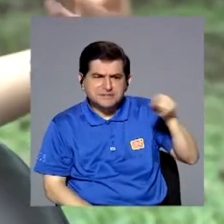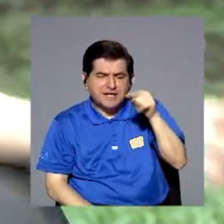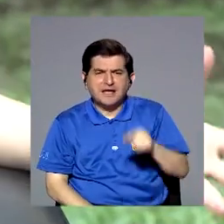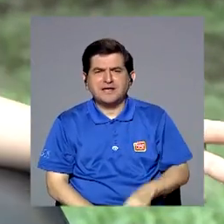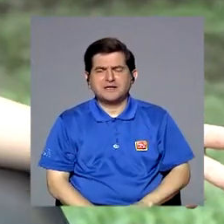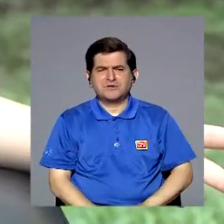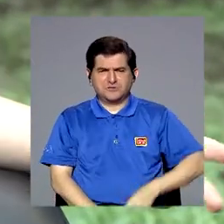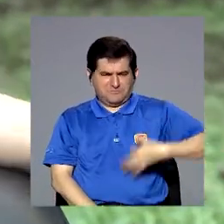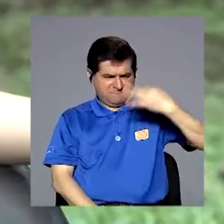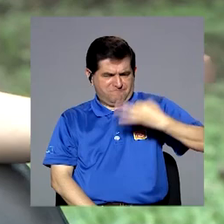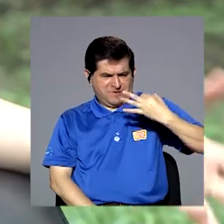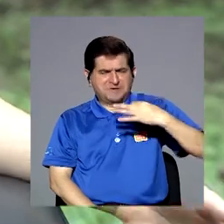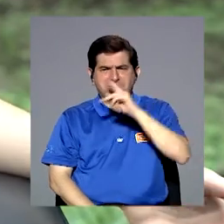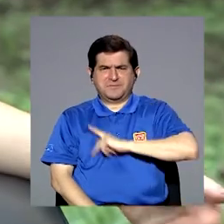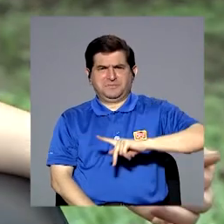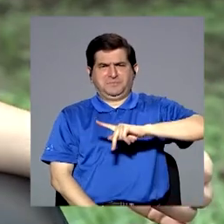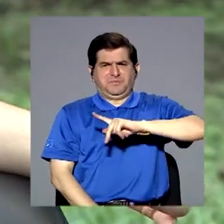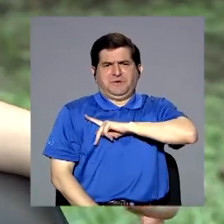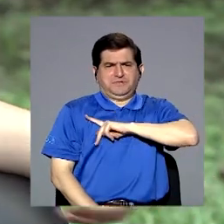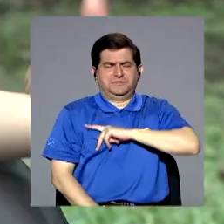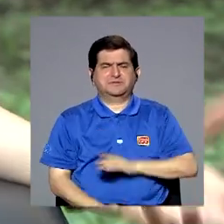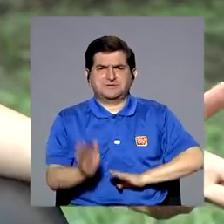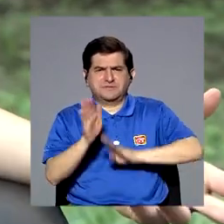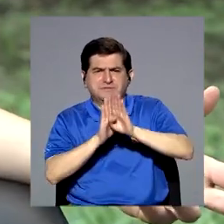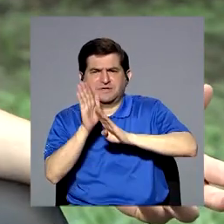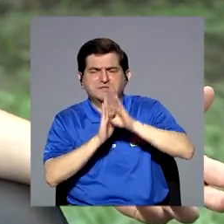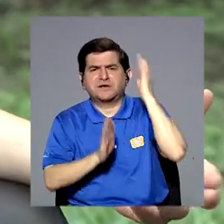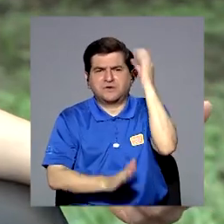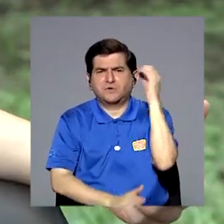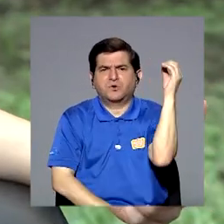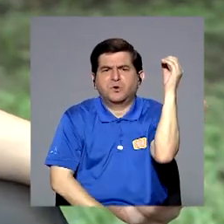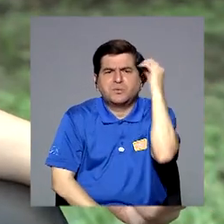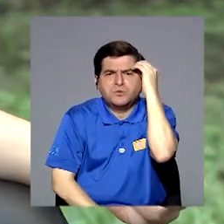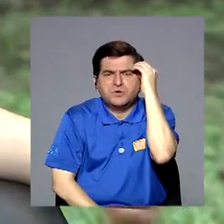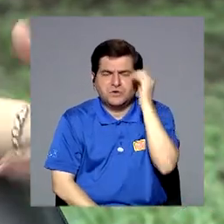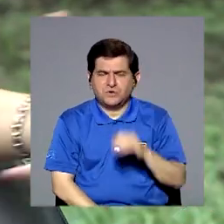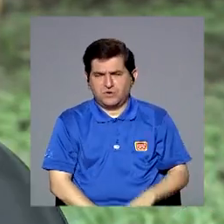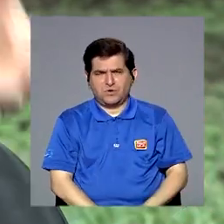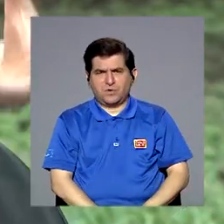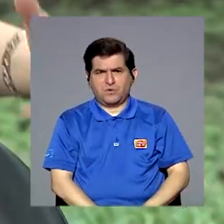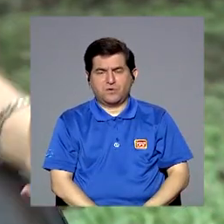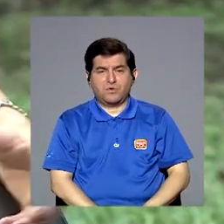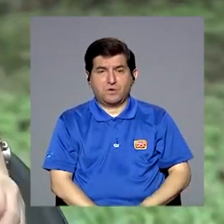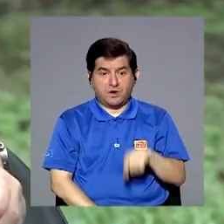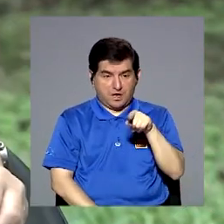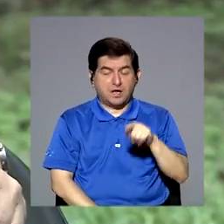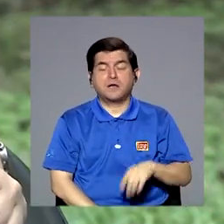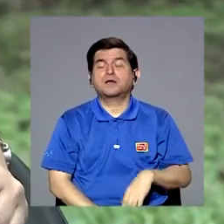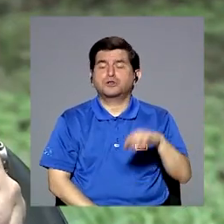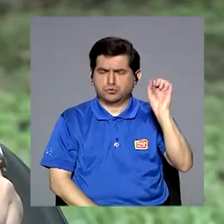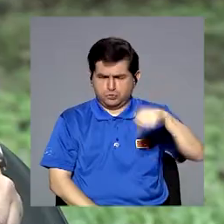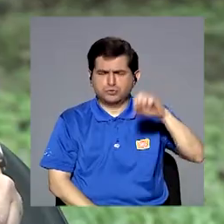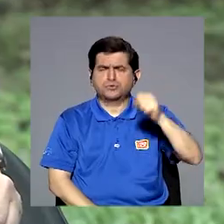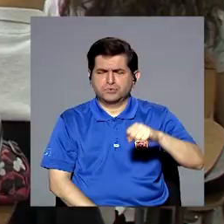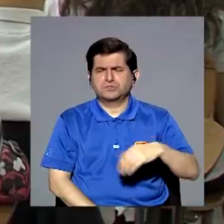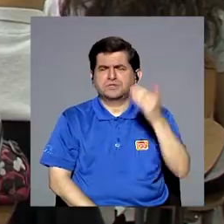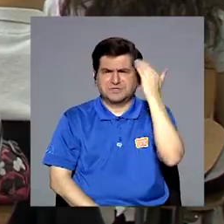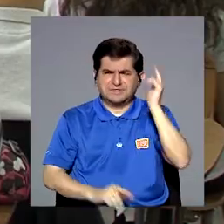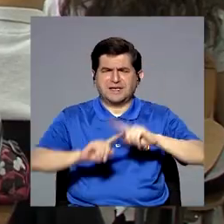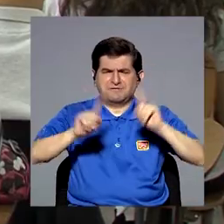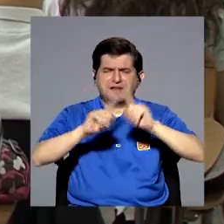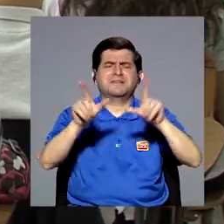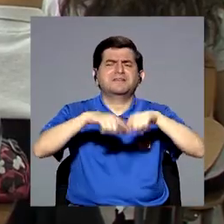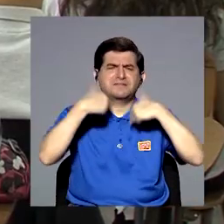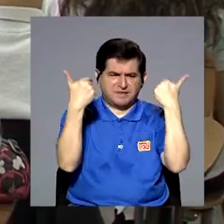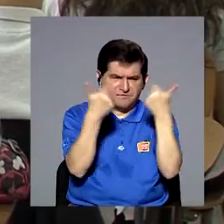están afianzando su personalidad, el desarrollo de las opiniones, claro, valorándolas. Sí, por supuesto. Conocemos